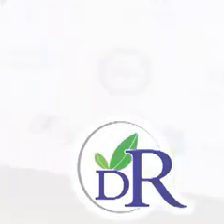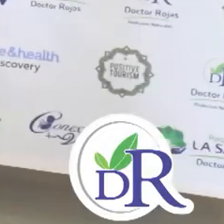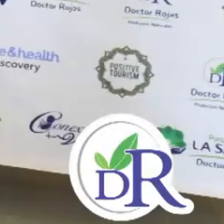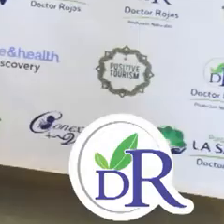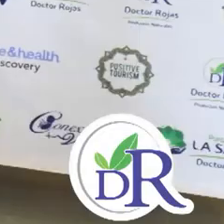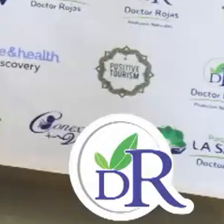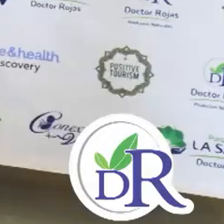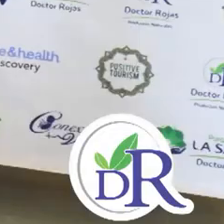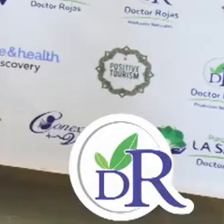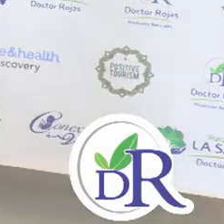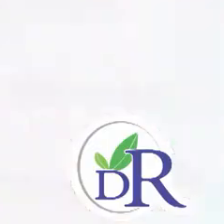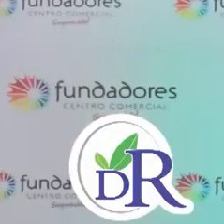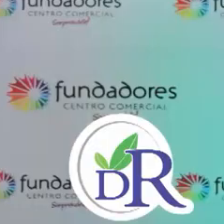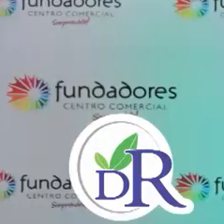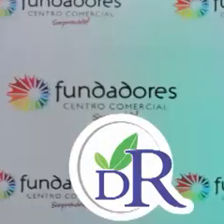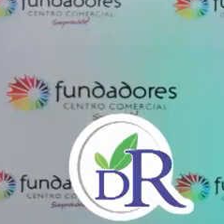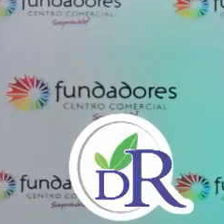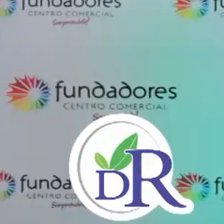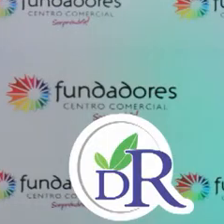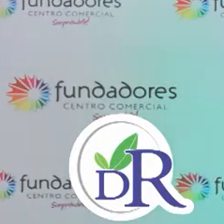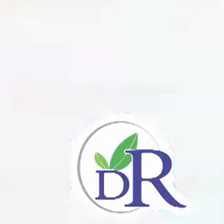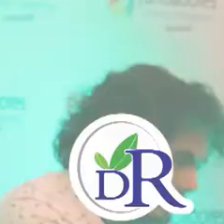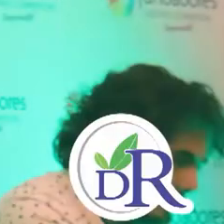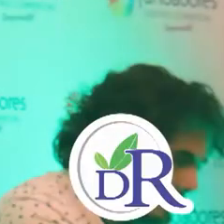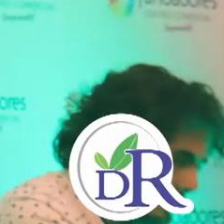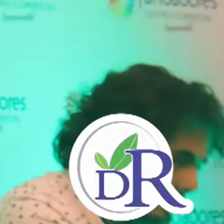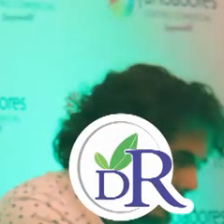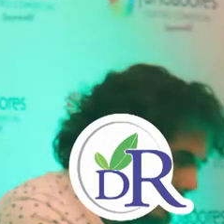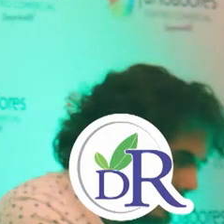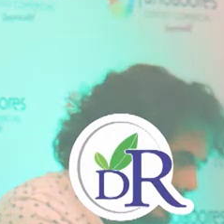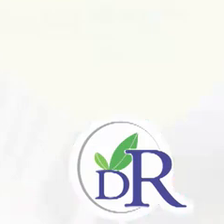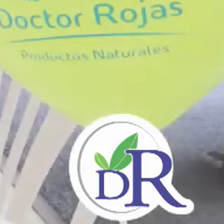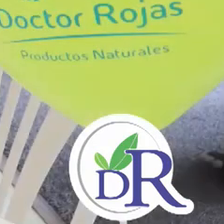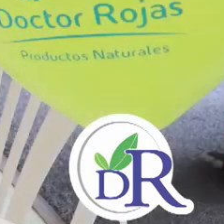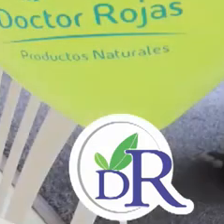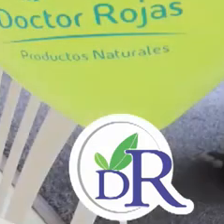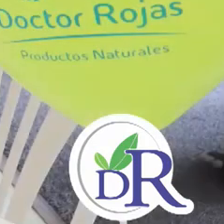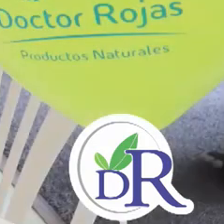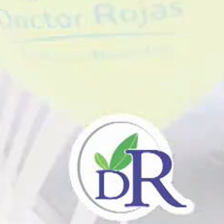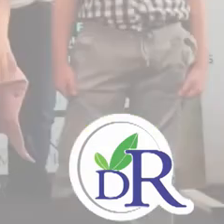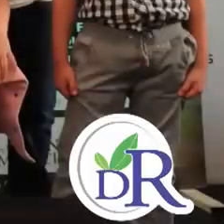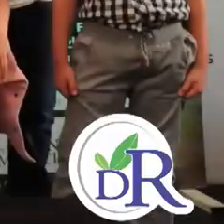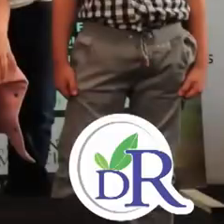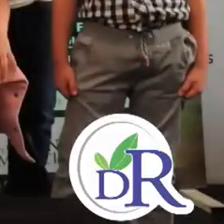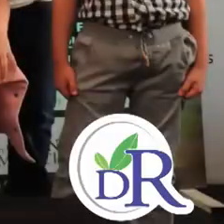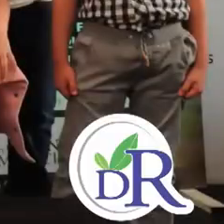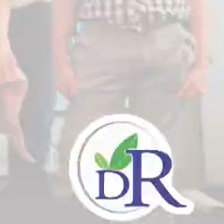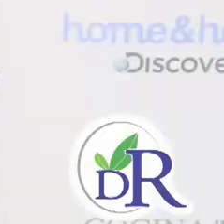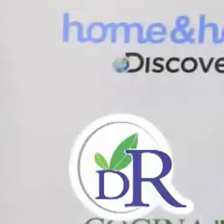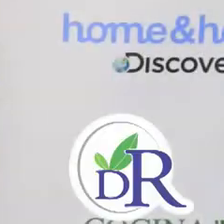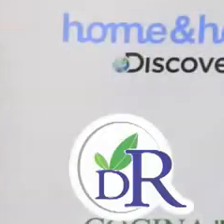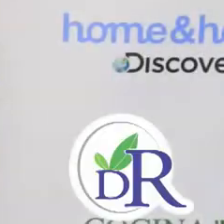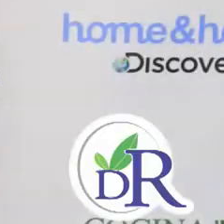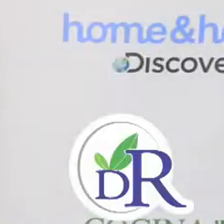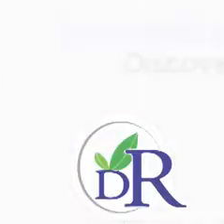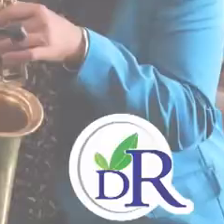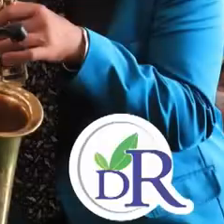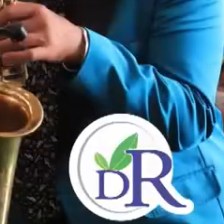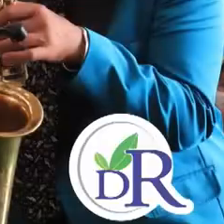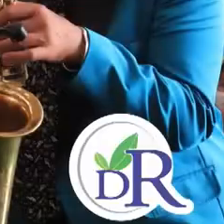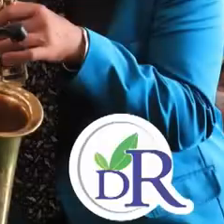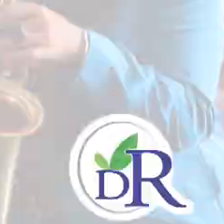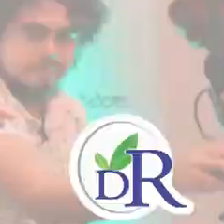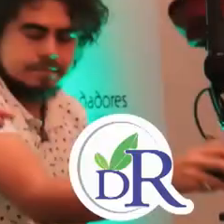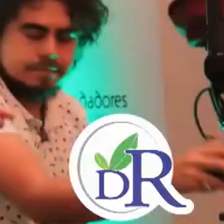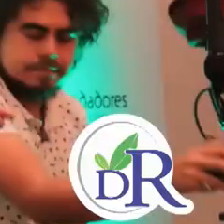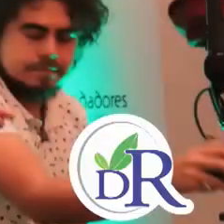Mujeres, por ser el picantico, generan amor, placer, rabia y de todo